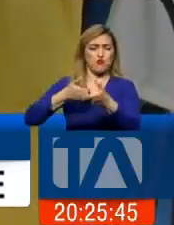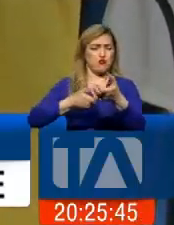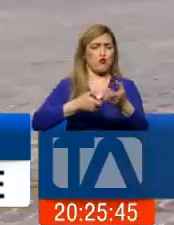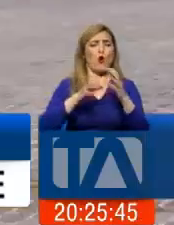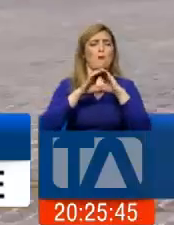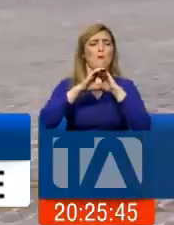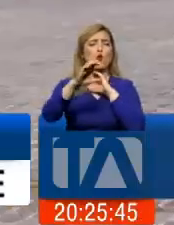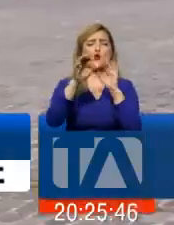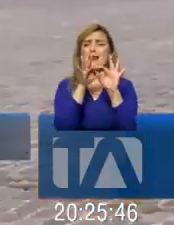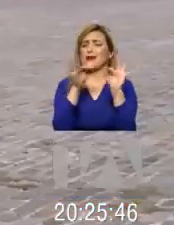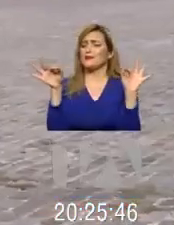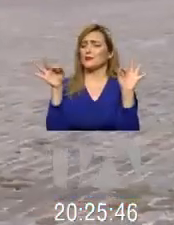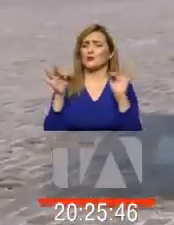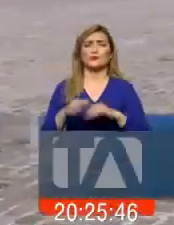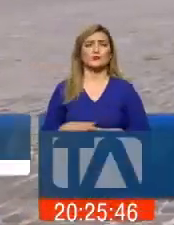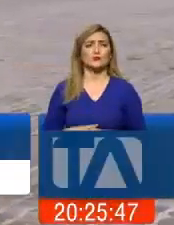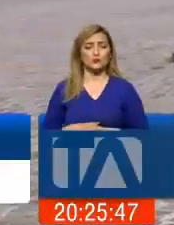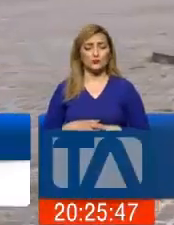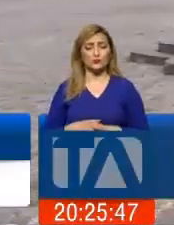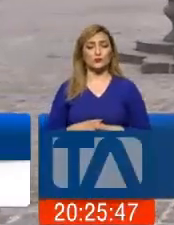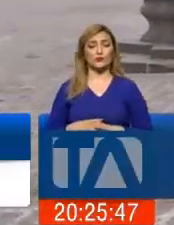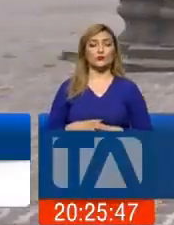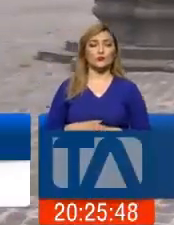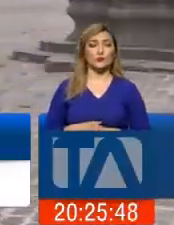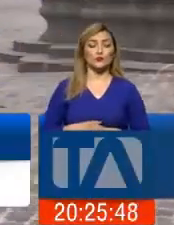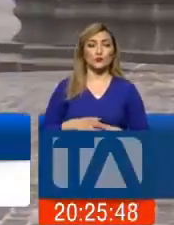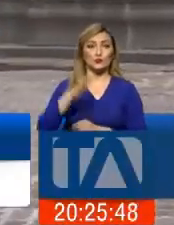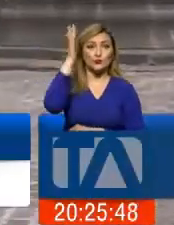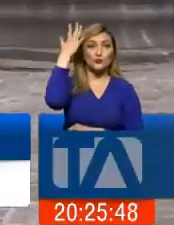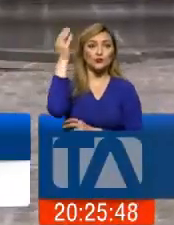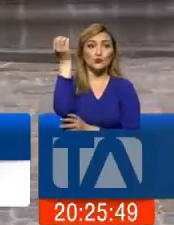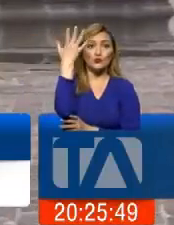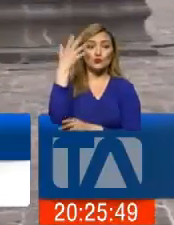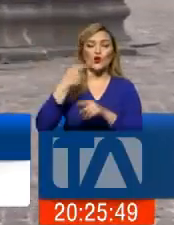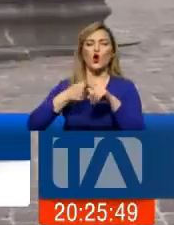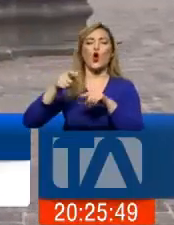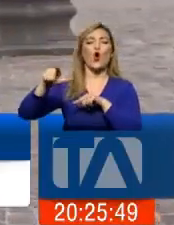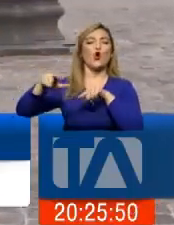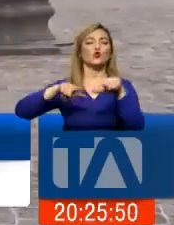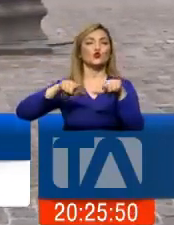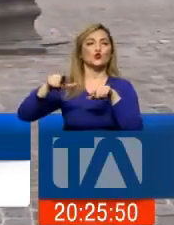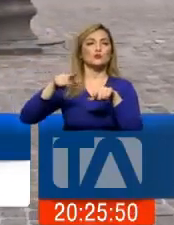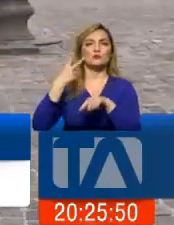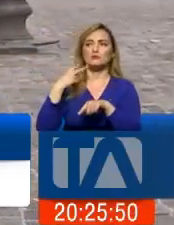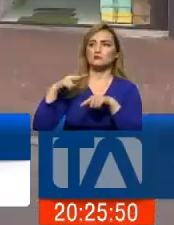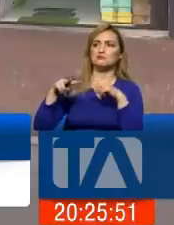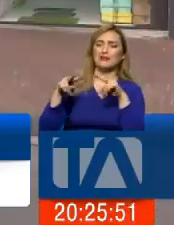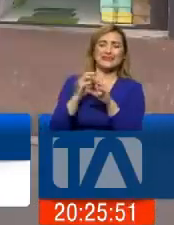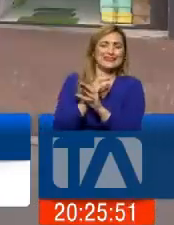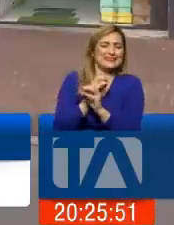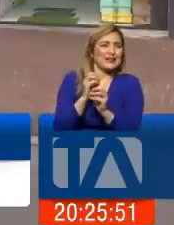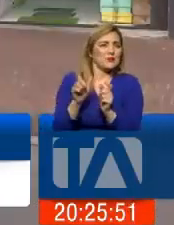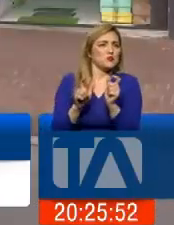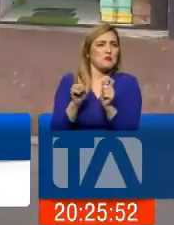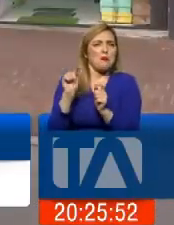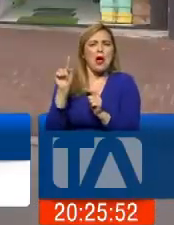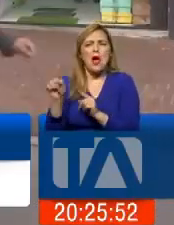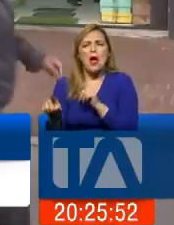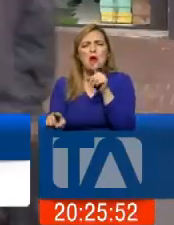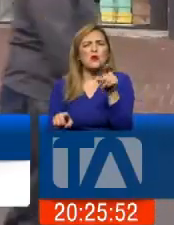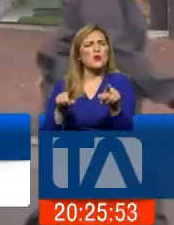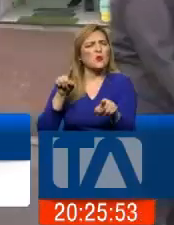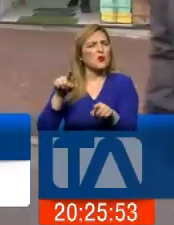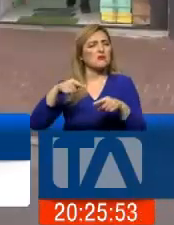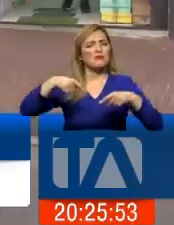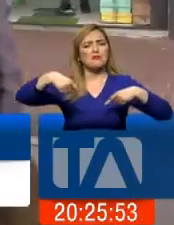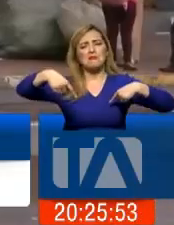desinfectar la unidad. Aún en medio del semáforo amarillo, en otro punto de la ciudad, la soledad prevalece. Son pocas las personas